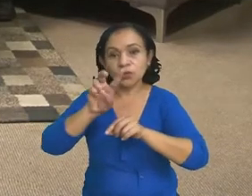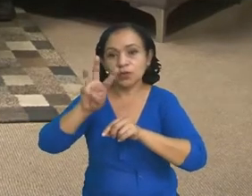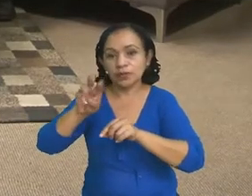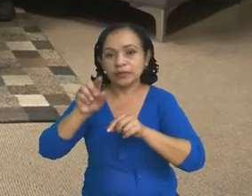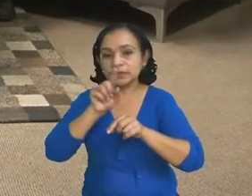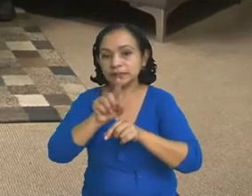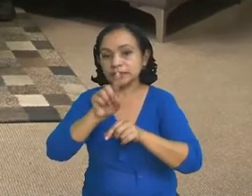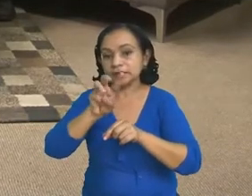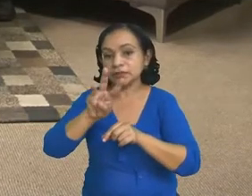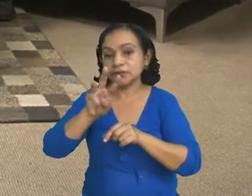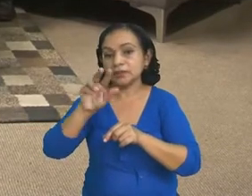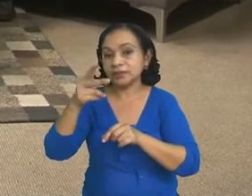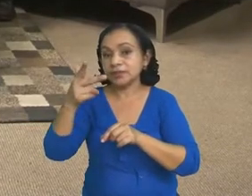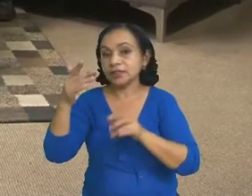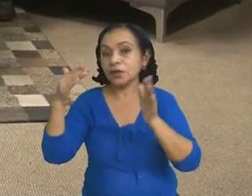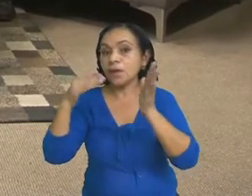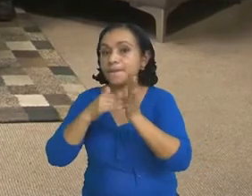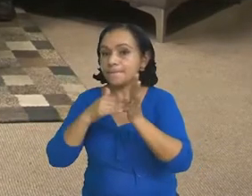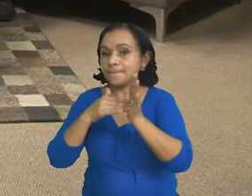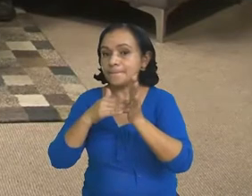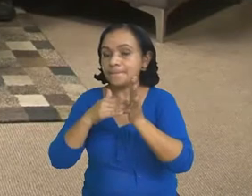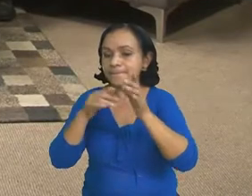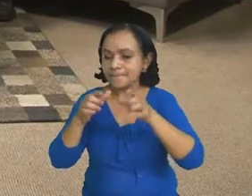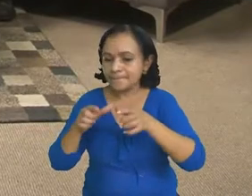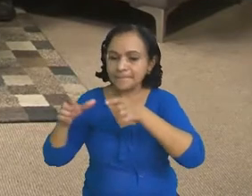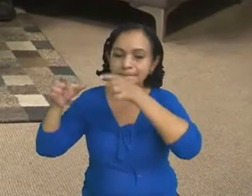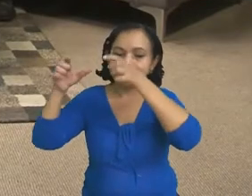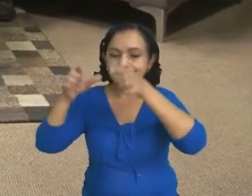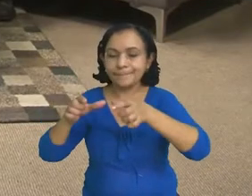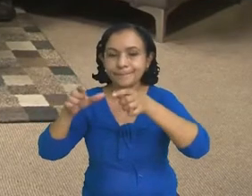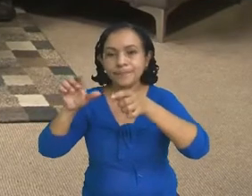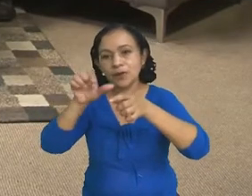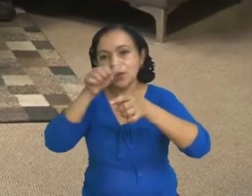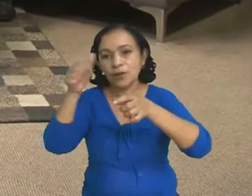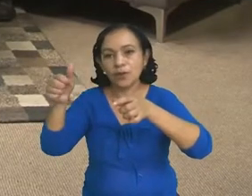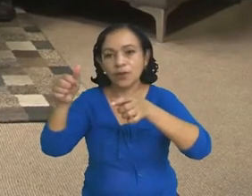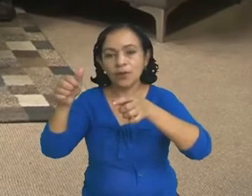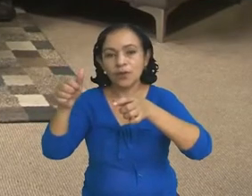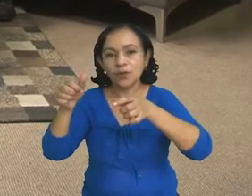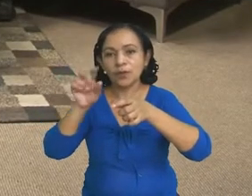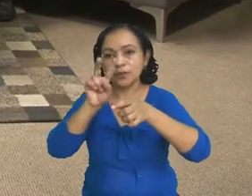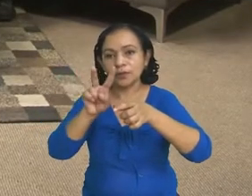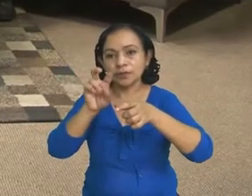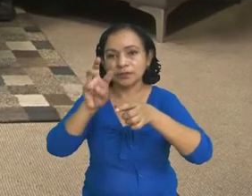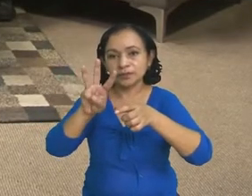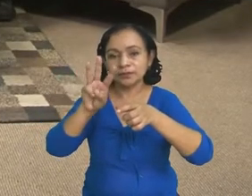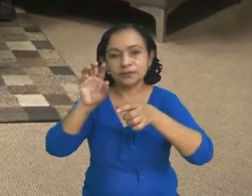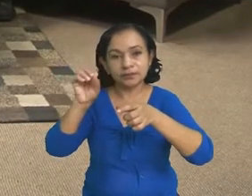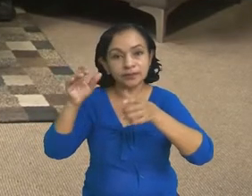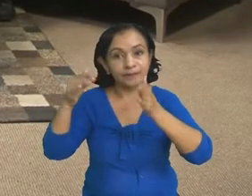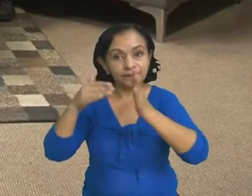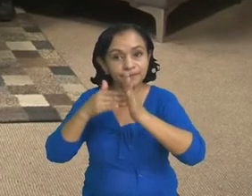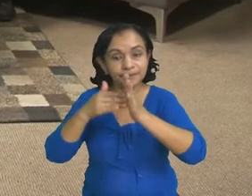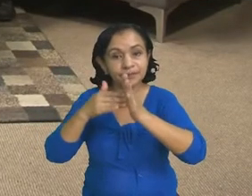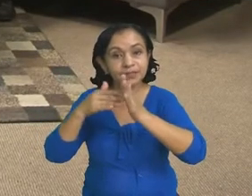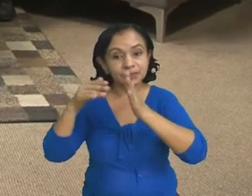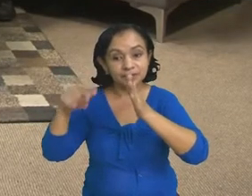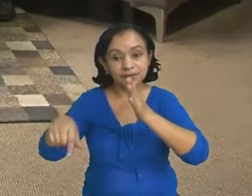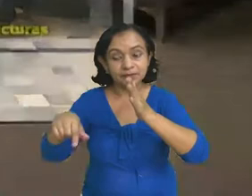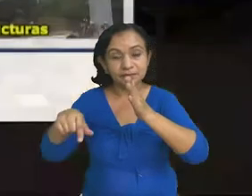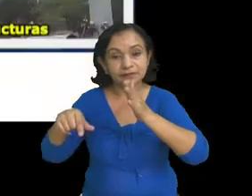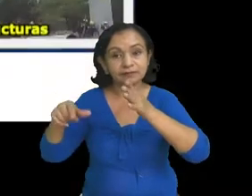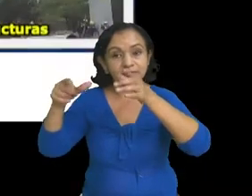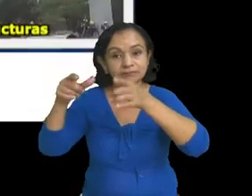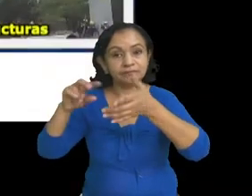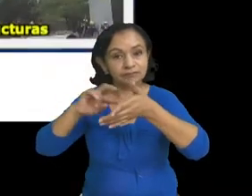de 138 mil voltios. Okay. Y por encima de ese anillo de 138 mil voltios tenemos un anillo de 230 mil voltios.